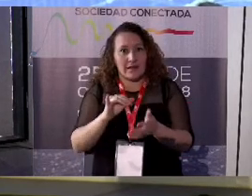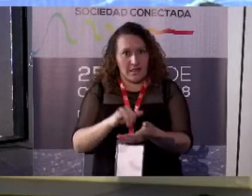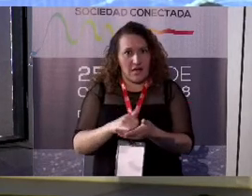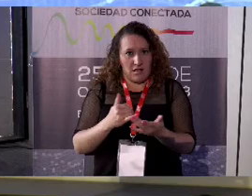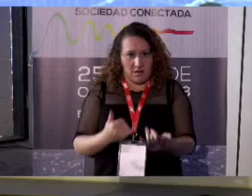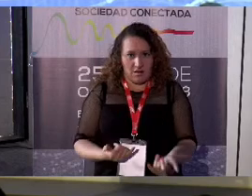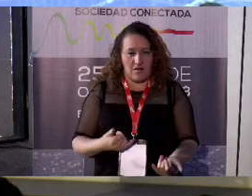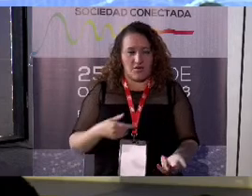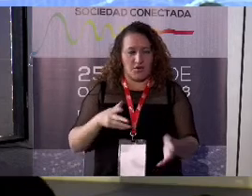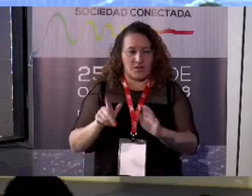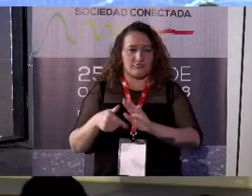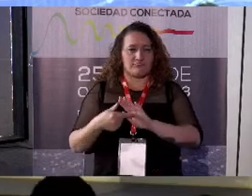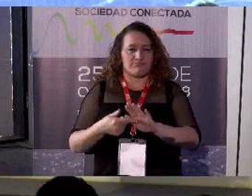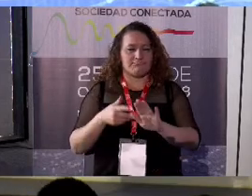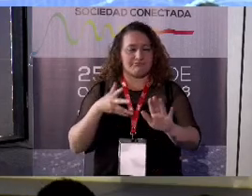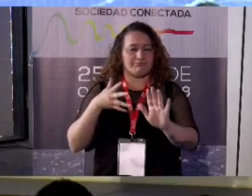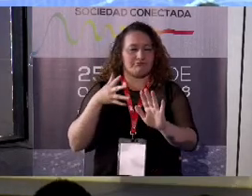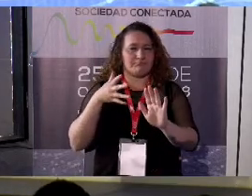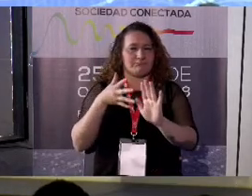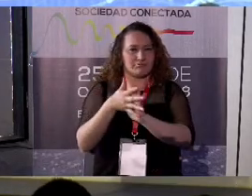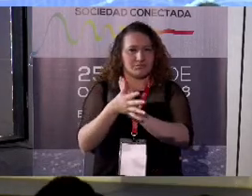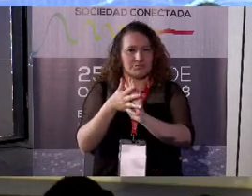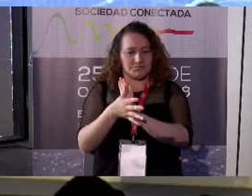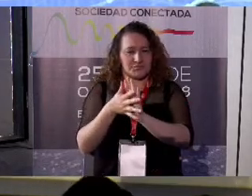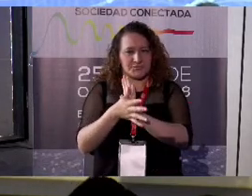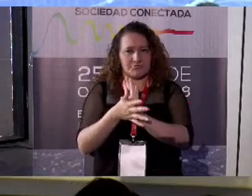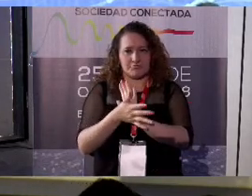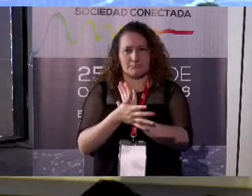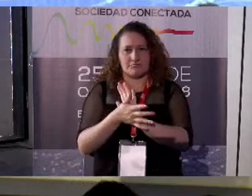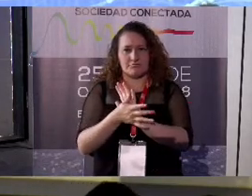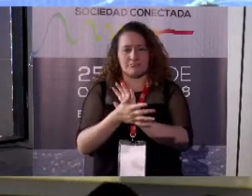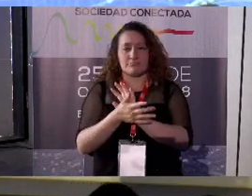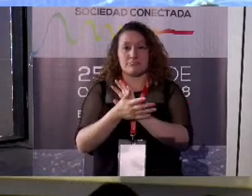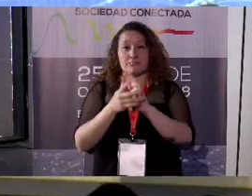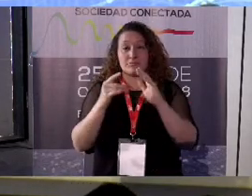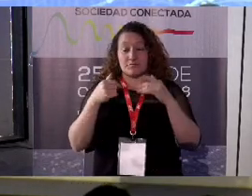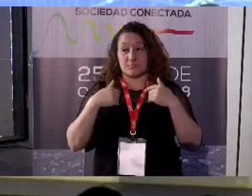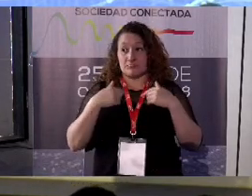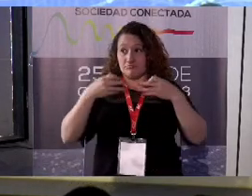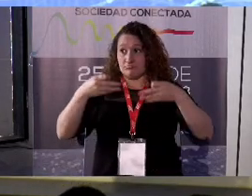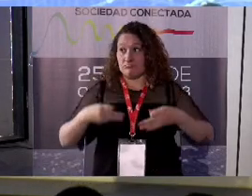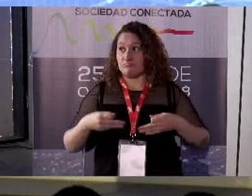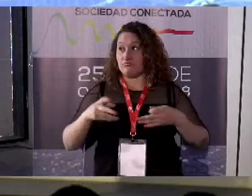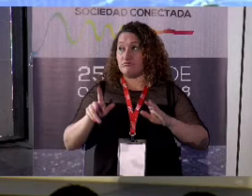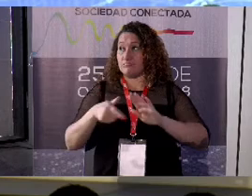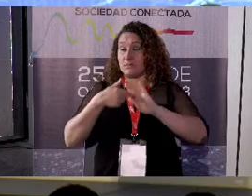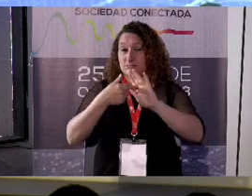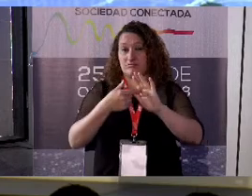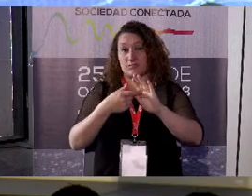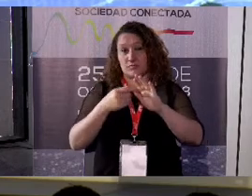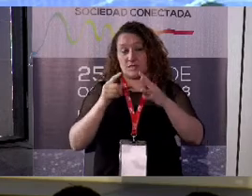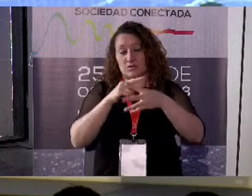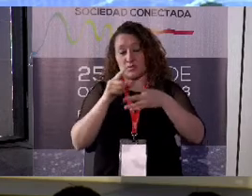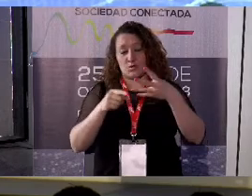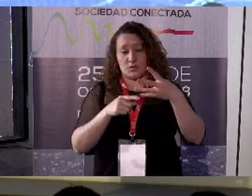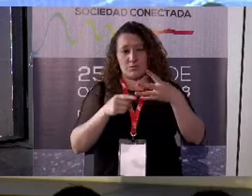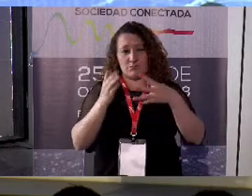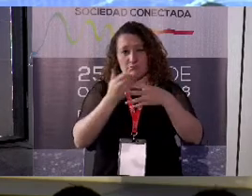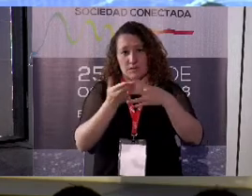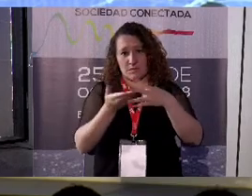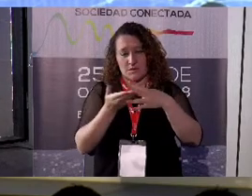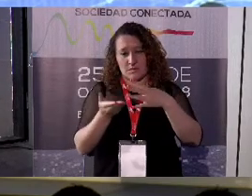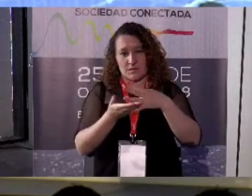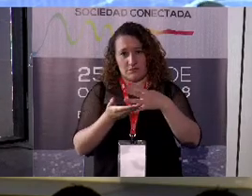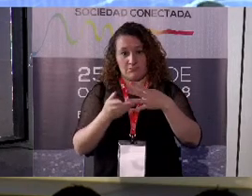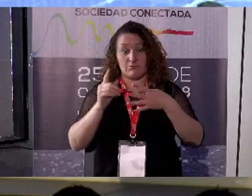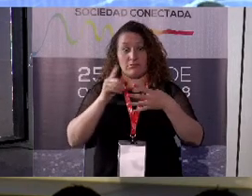revisar ahora en la presentación la presentación la estoy dividiendo en cuatro partes una es los